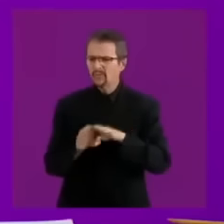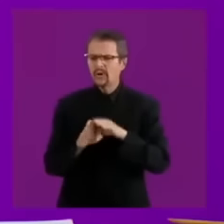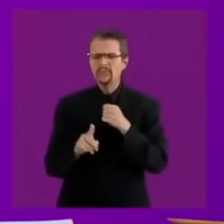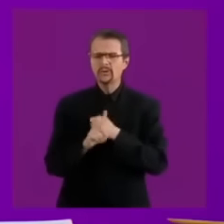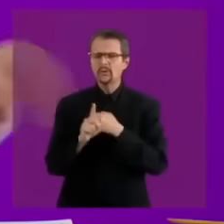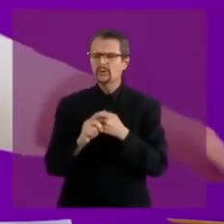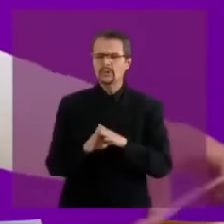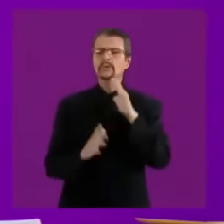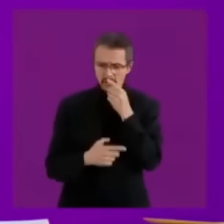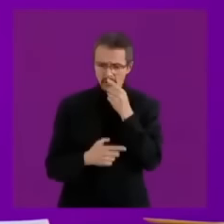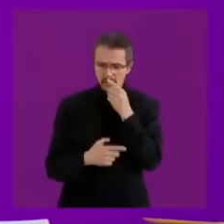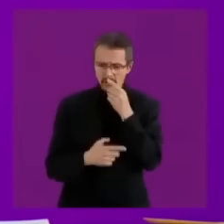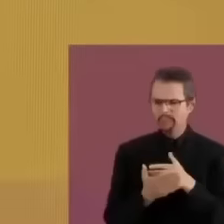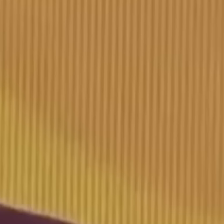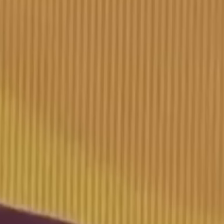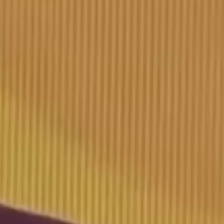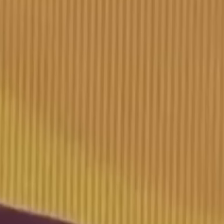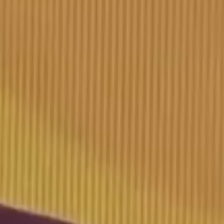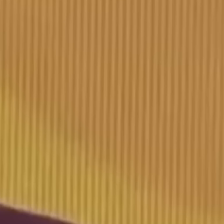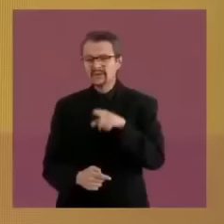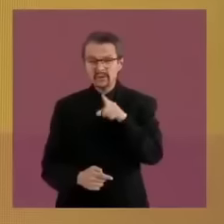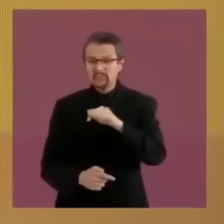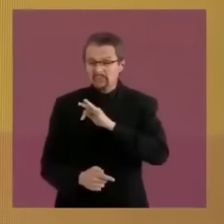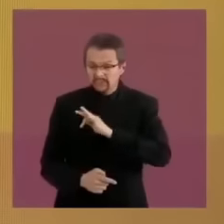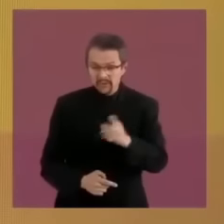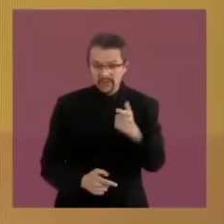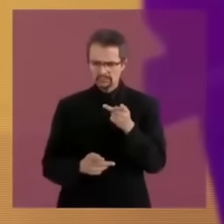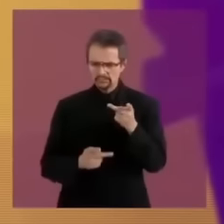peso. Con tu tarjeta.